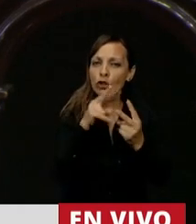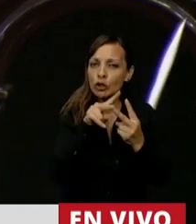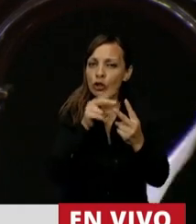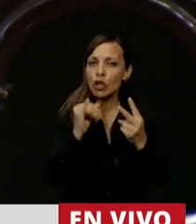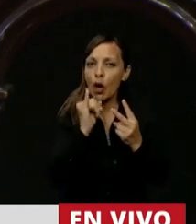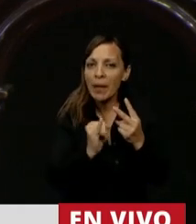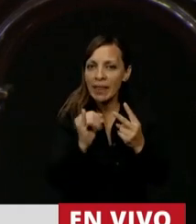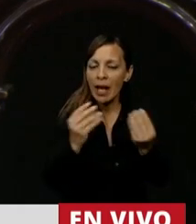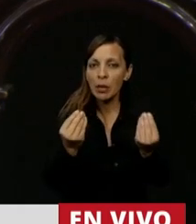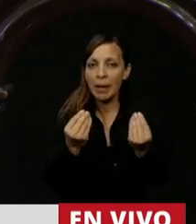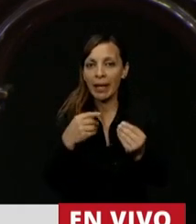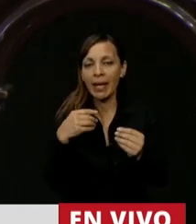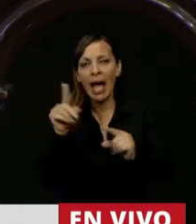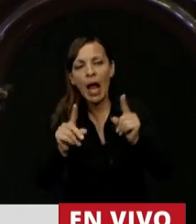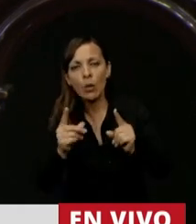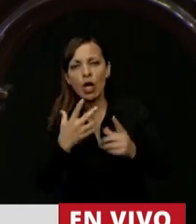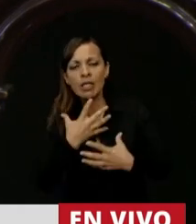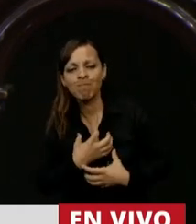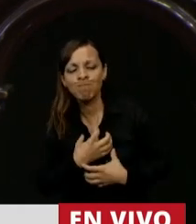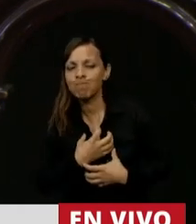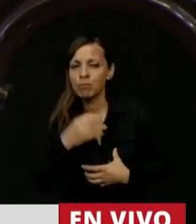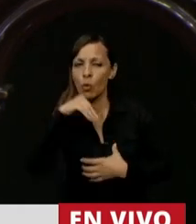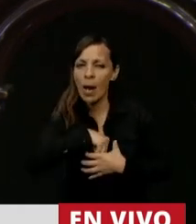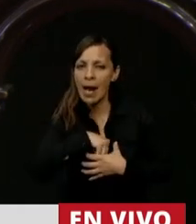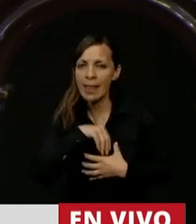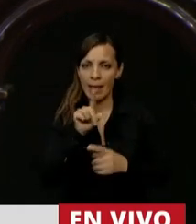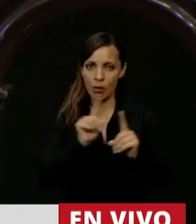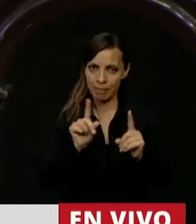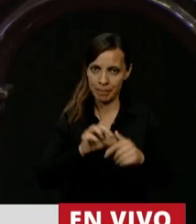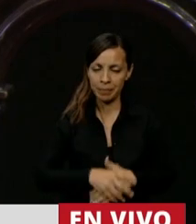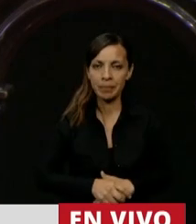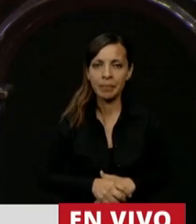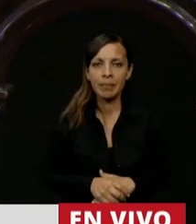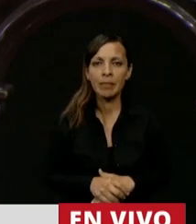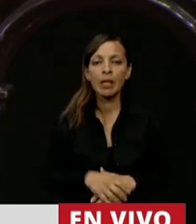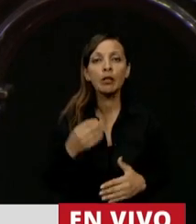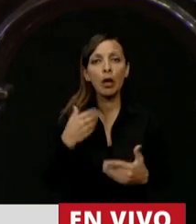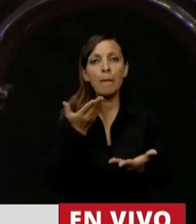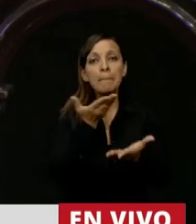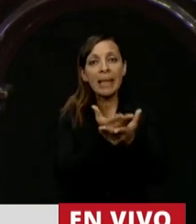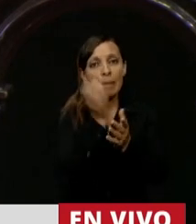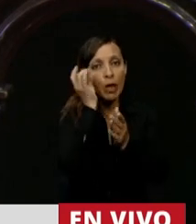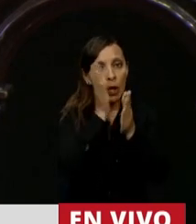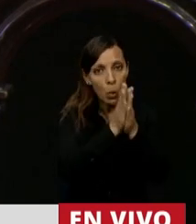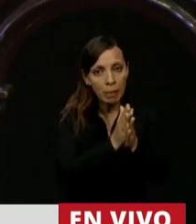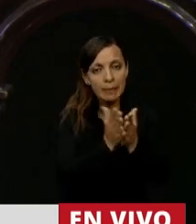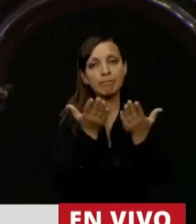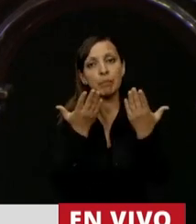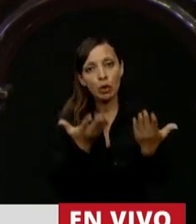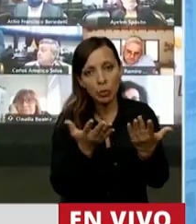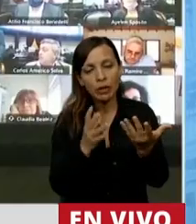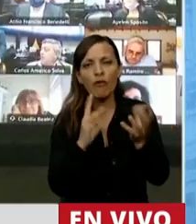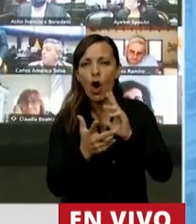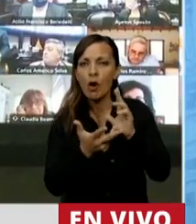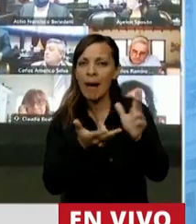nos quedemos ni unos ni otros con bronca con lo que pasó recién. Pedimos, por supuesto, disculpas por los